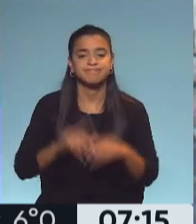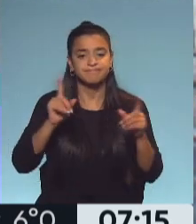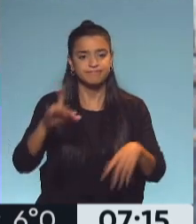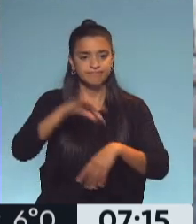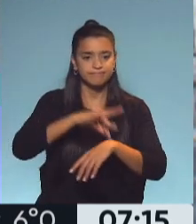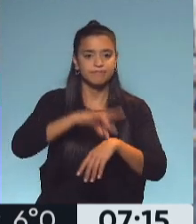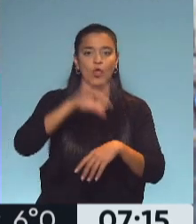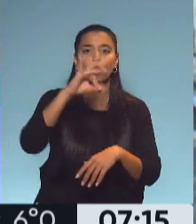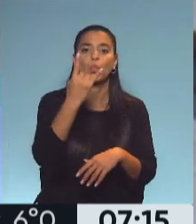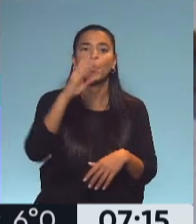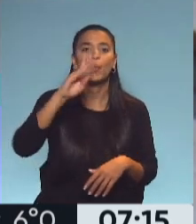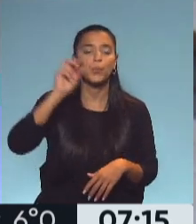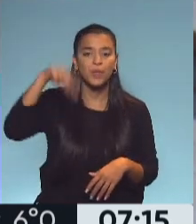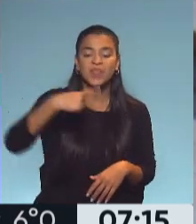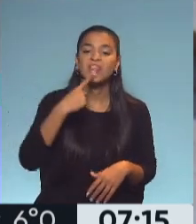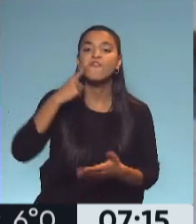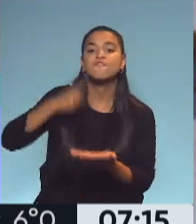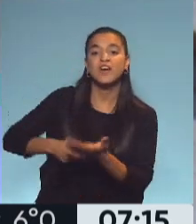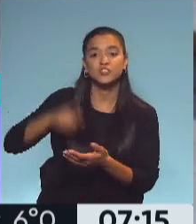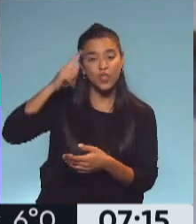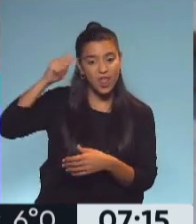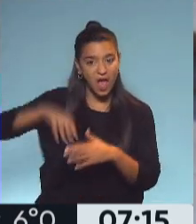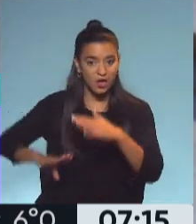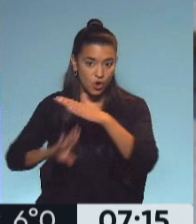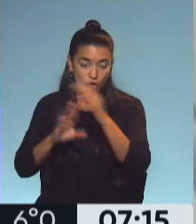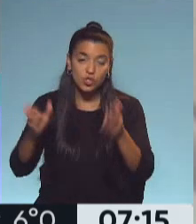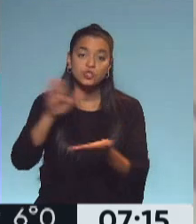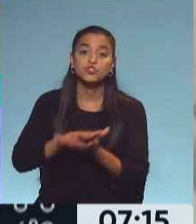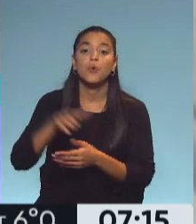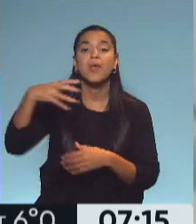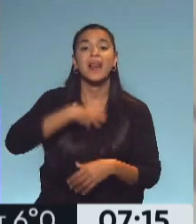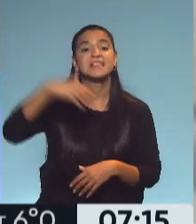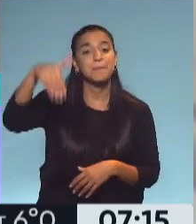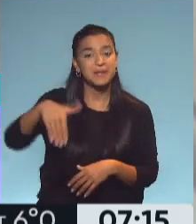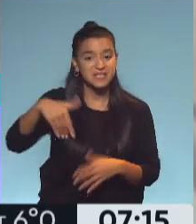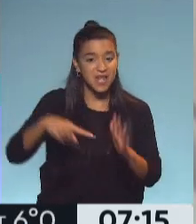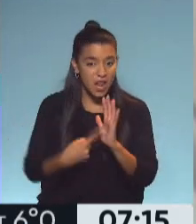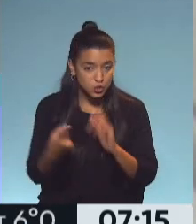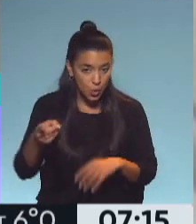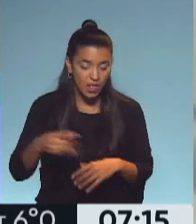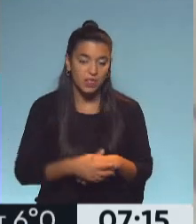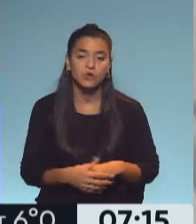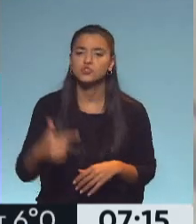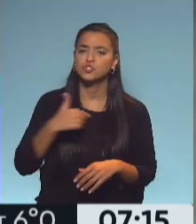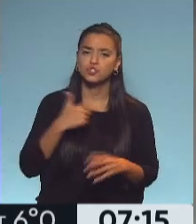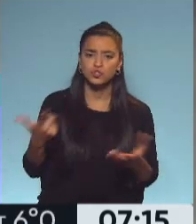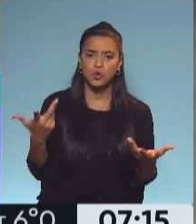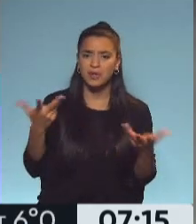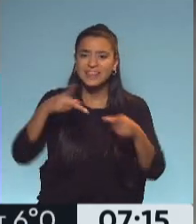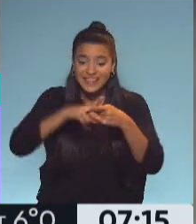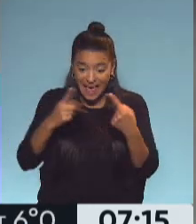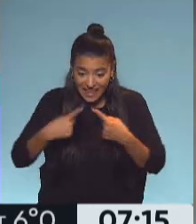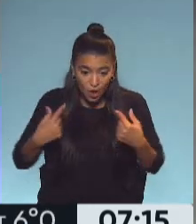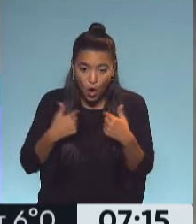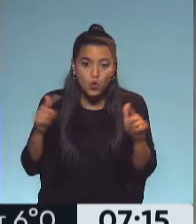doctor Dubín se refirió al fallo de la Corte sobre la presencialidad de las clases en la ciudad de Buenos Aires. Yo no tengo elementos técnicos